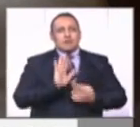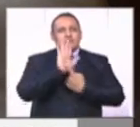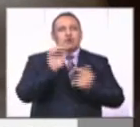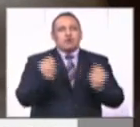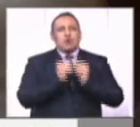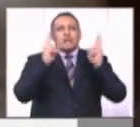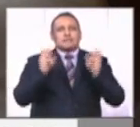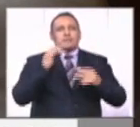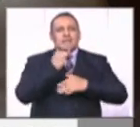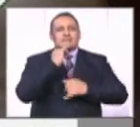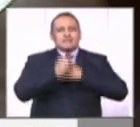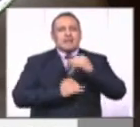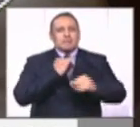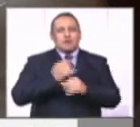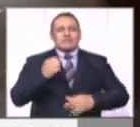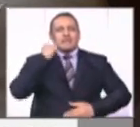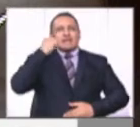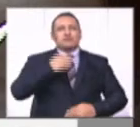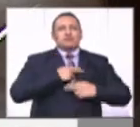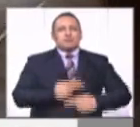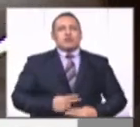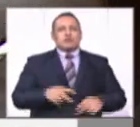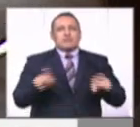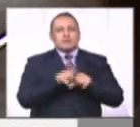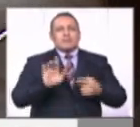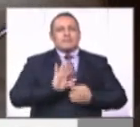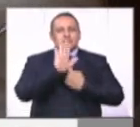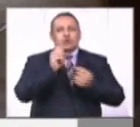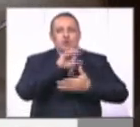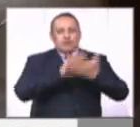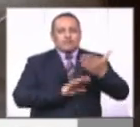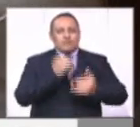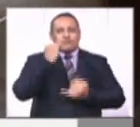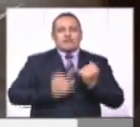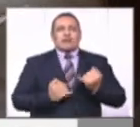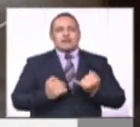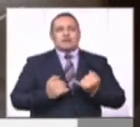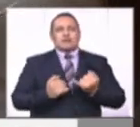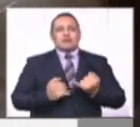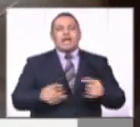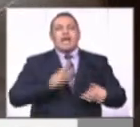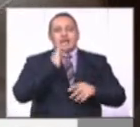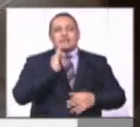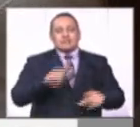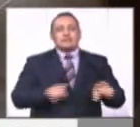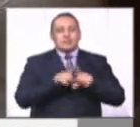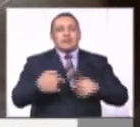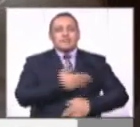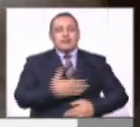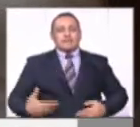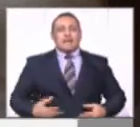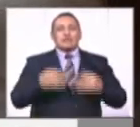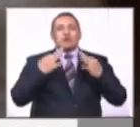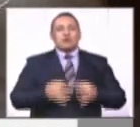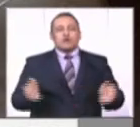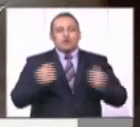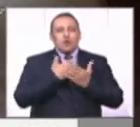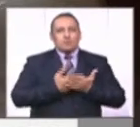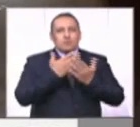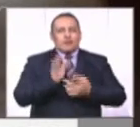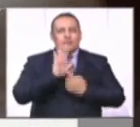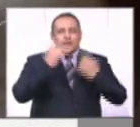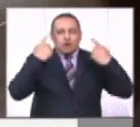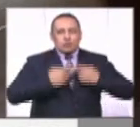por el sistema interamericano de Derechos Humanos citado en el informe final así señor presidente al cumplirse con acreditar la